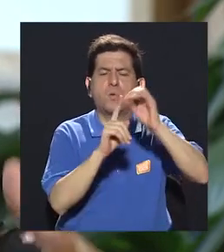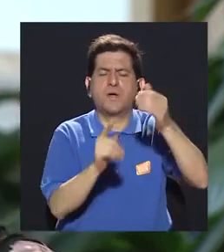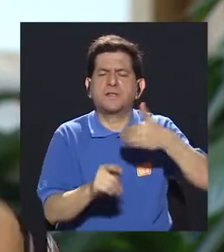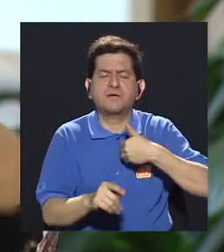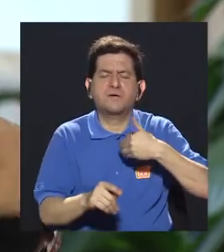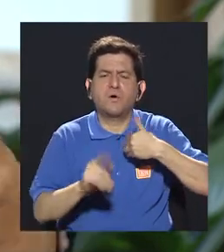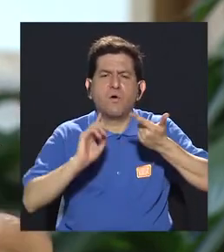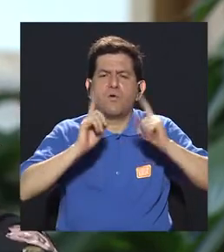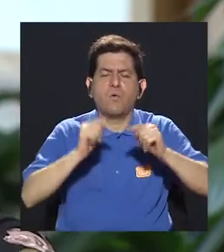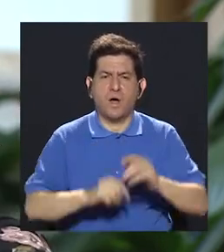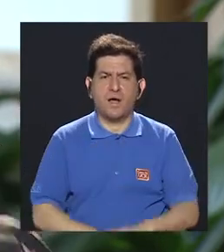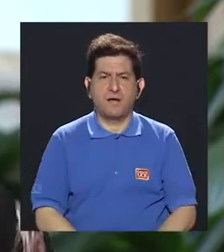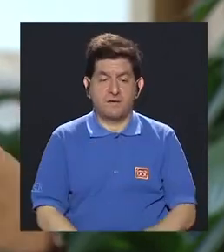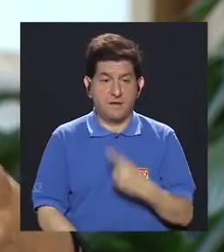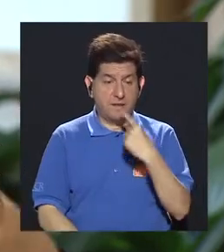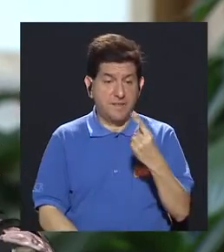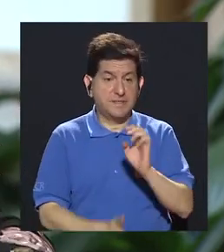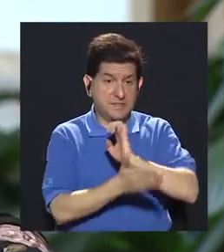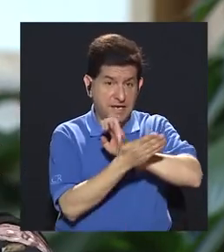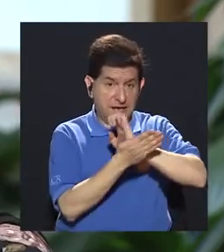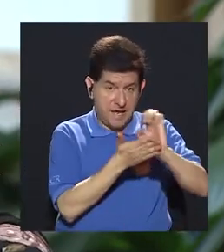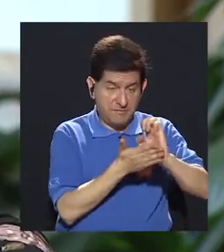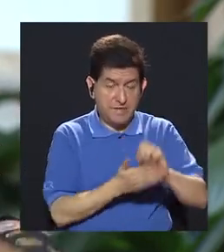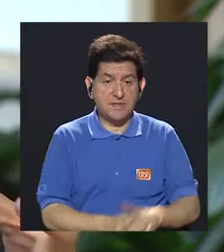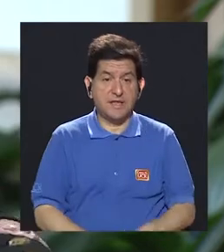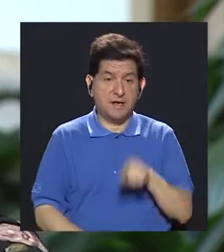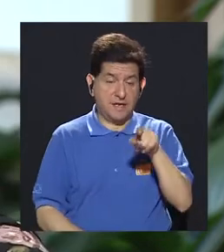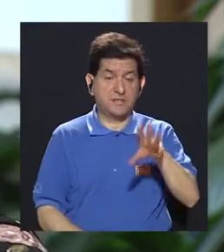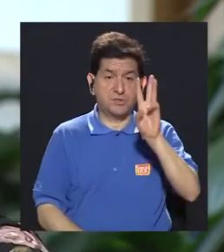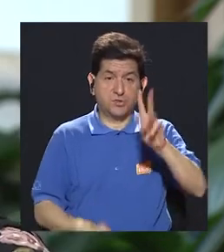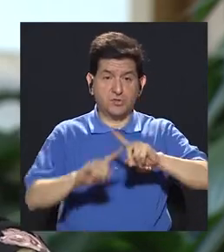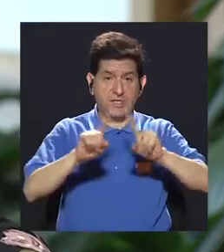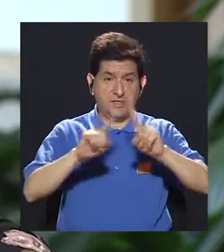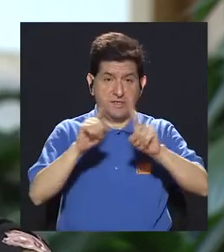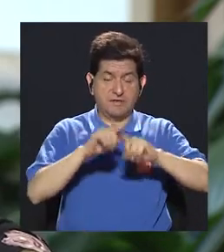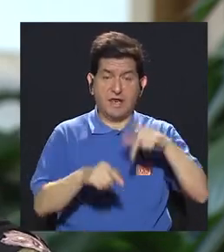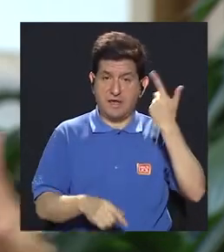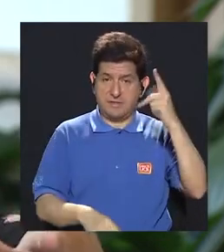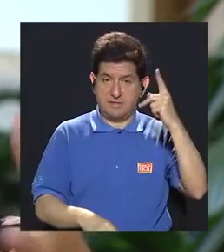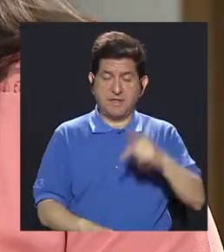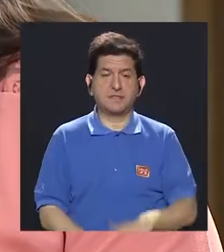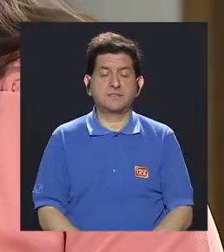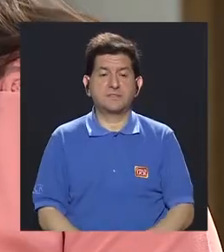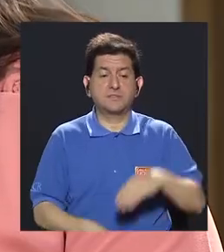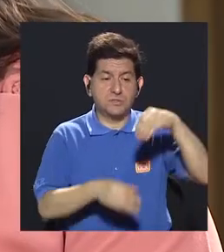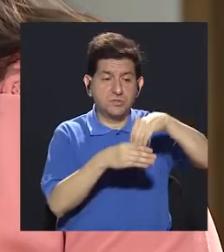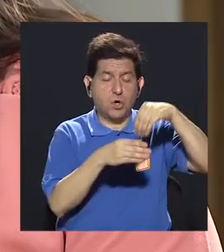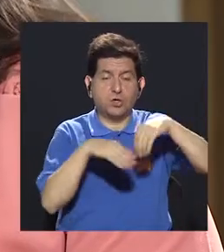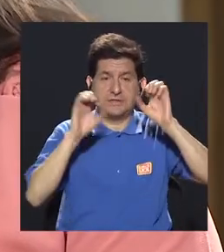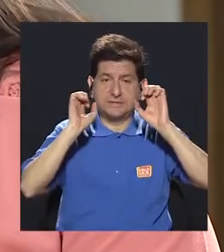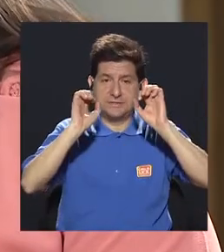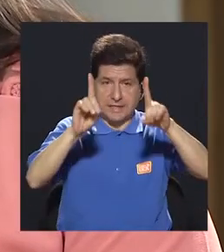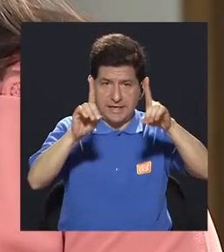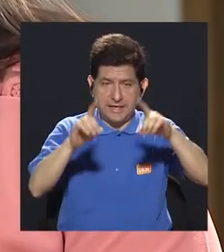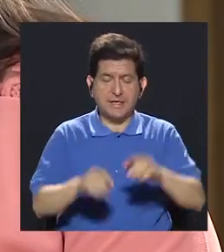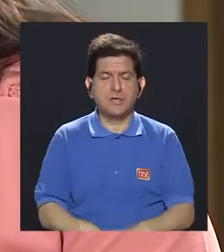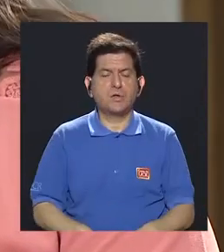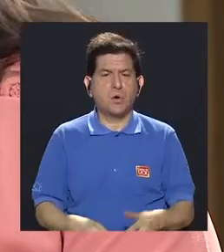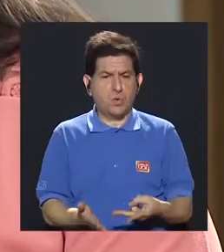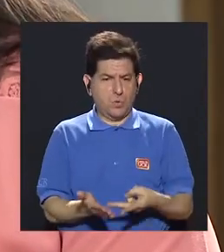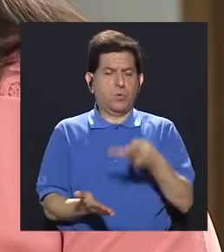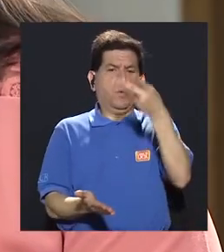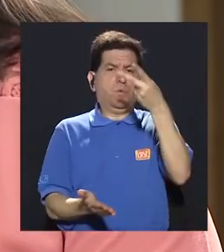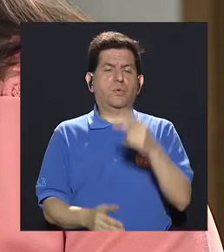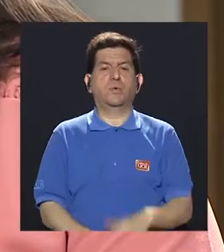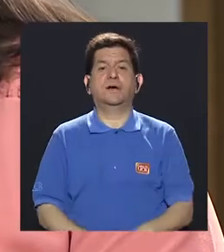es el objetivo? Nos hablaste de la prevención de estos riesgos. Sí, el contenido educativo es